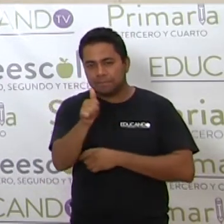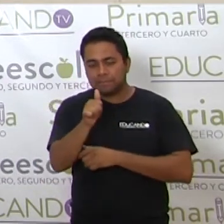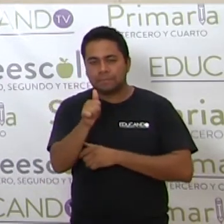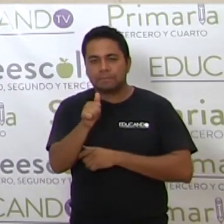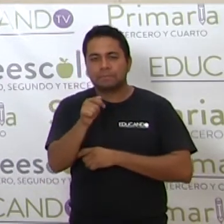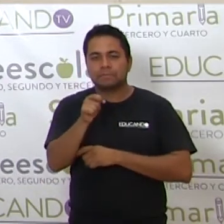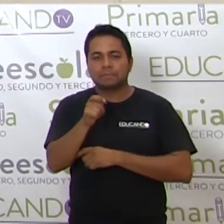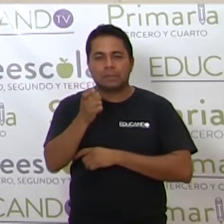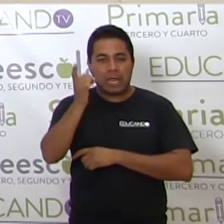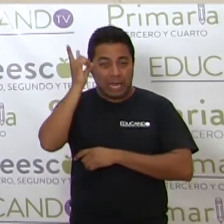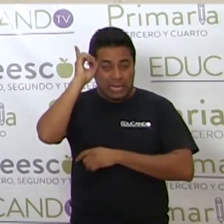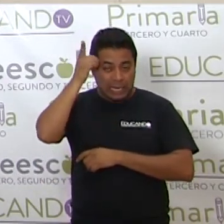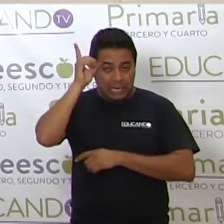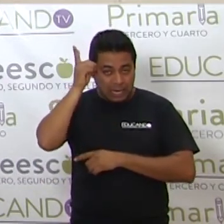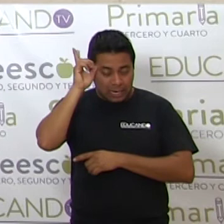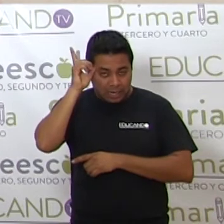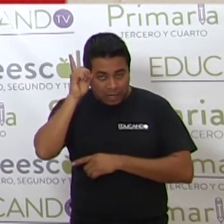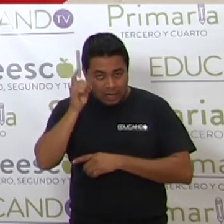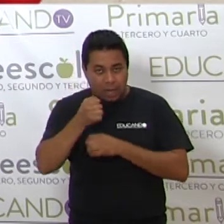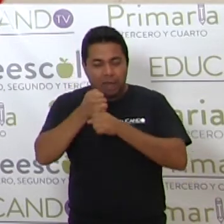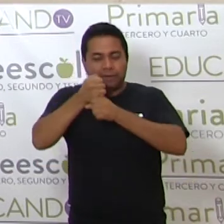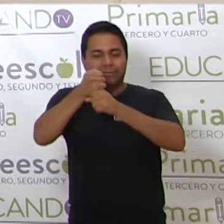que hace el carrusel